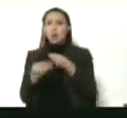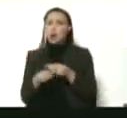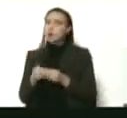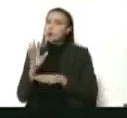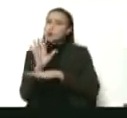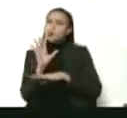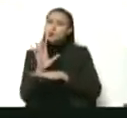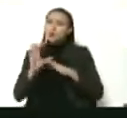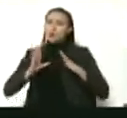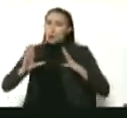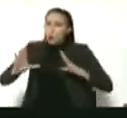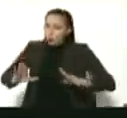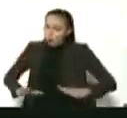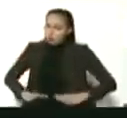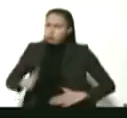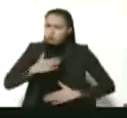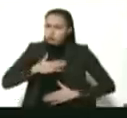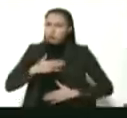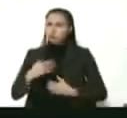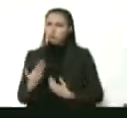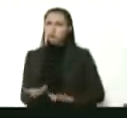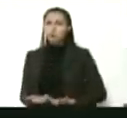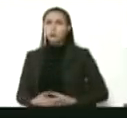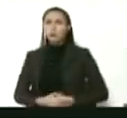protección del cuerpo.